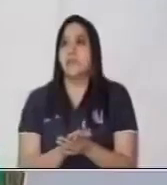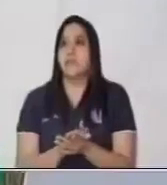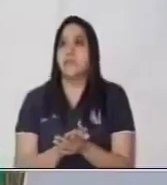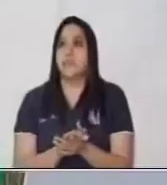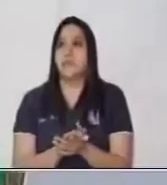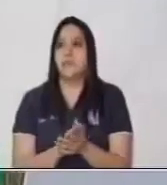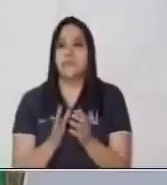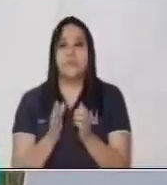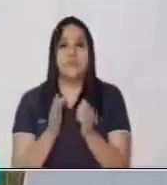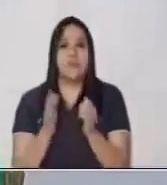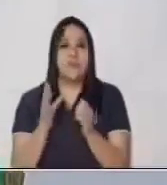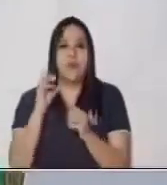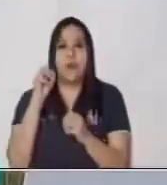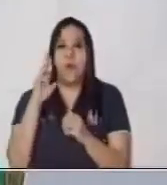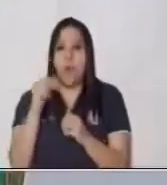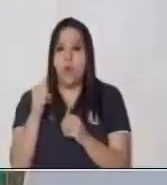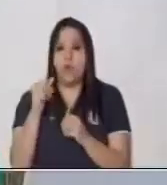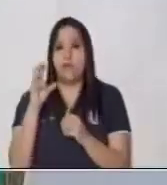hora.